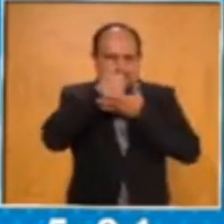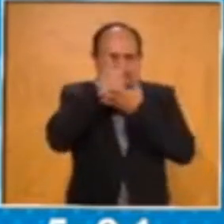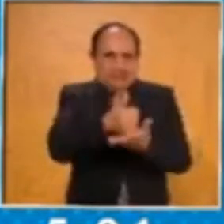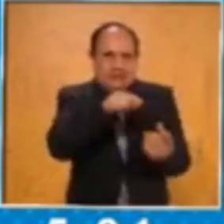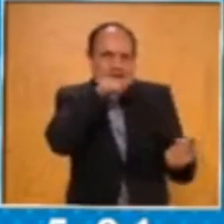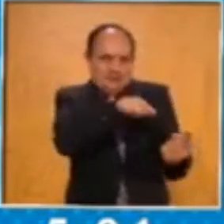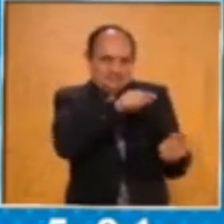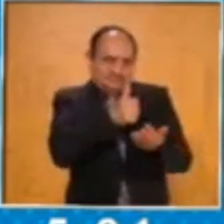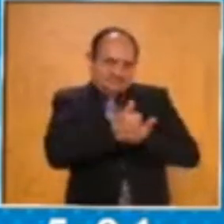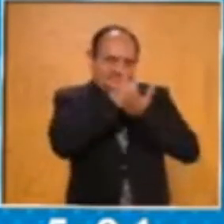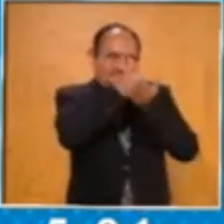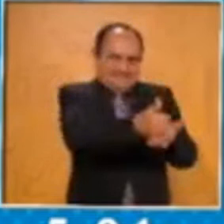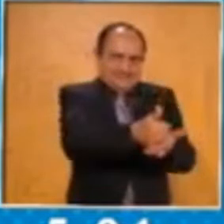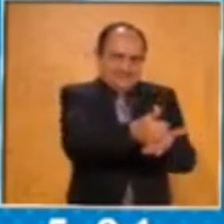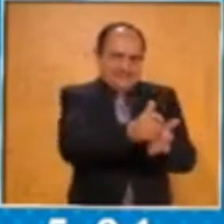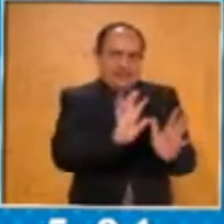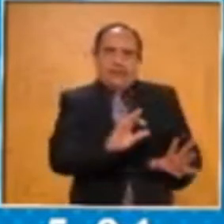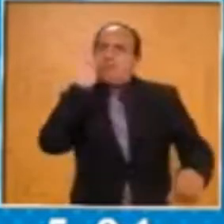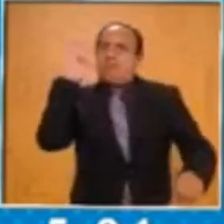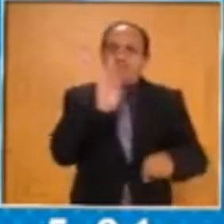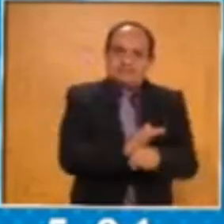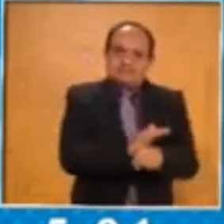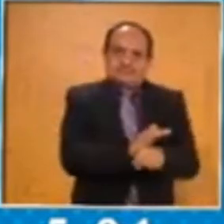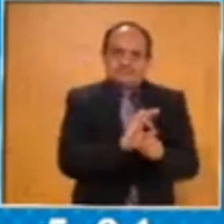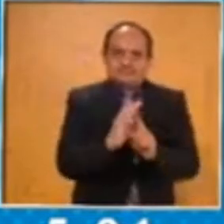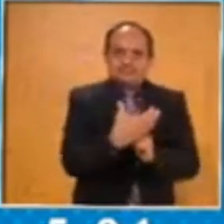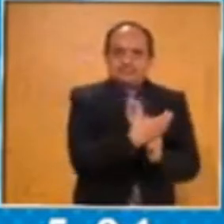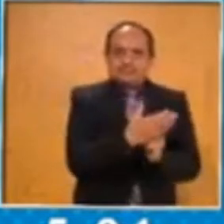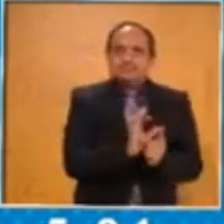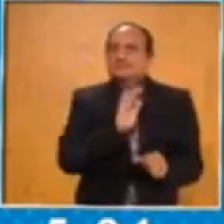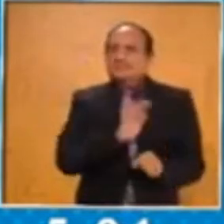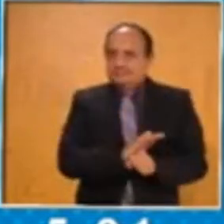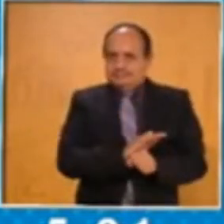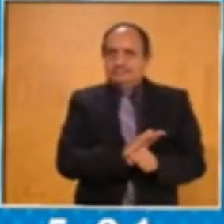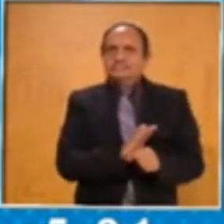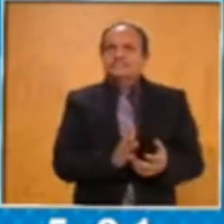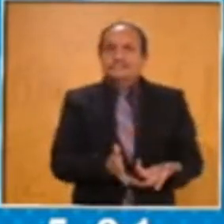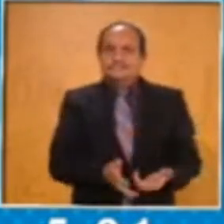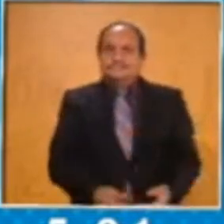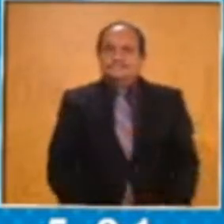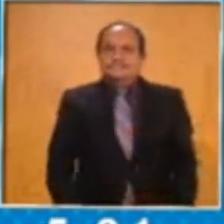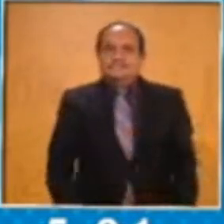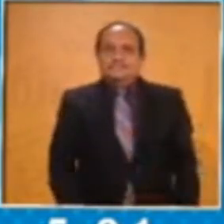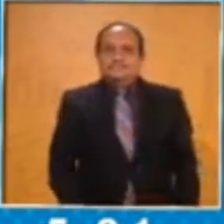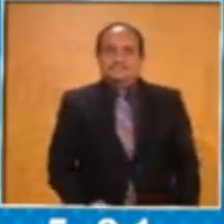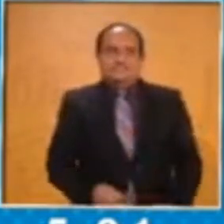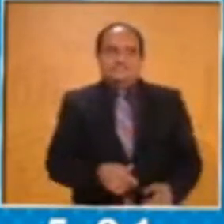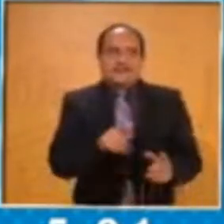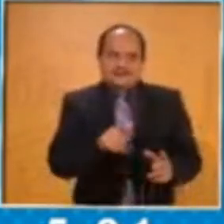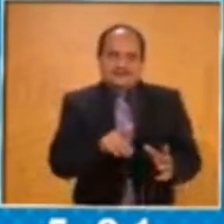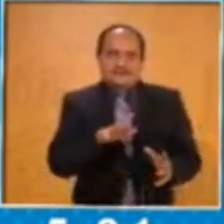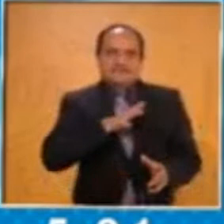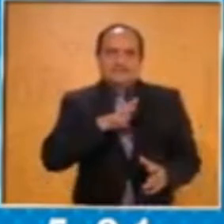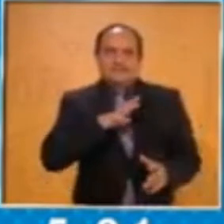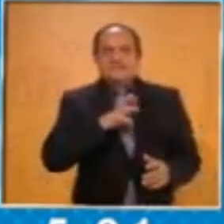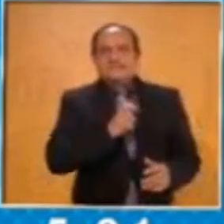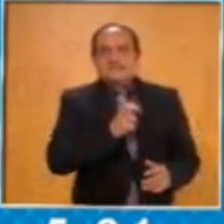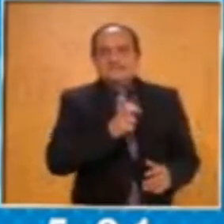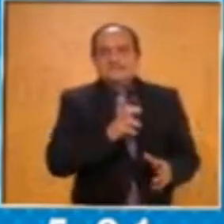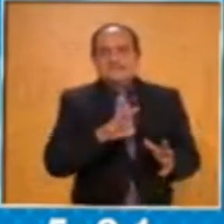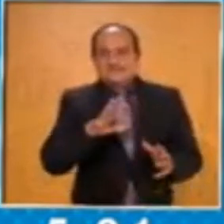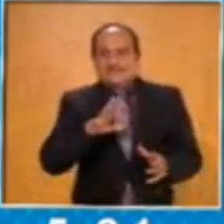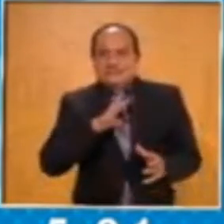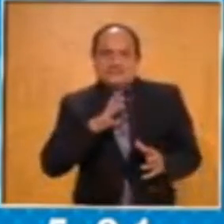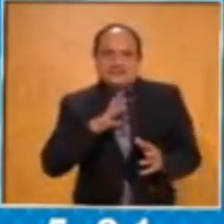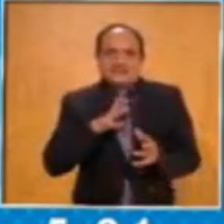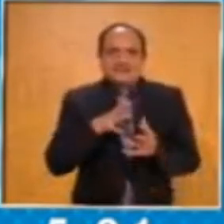nuestros protagonistas o los protegen. ¿Sí? Aquí es donde los que gozan y